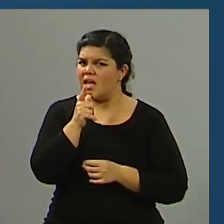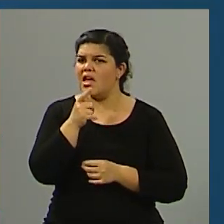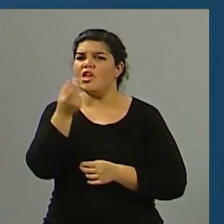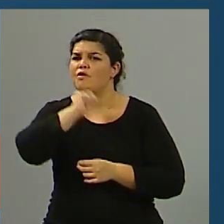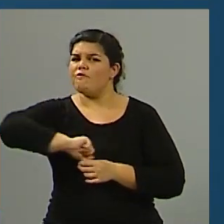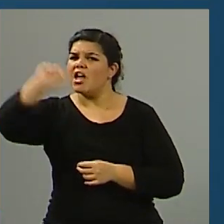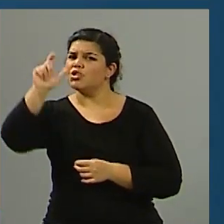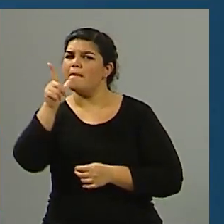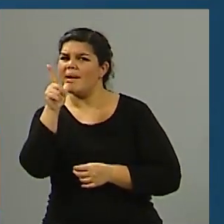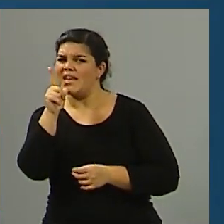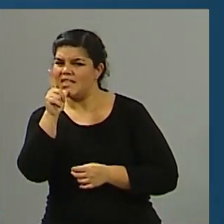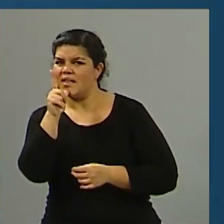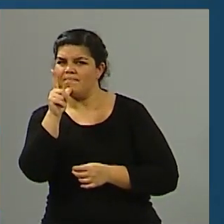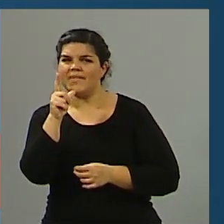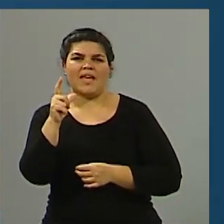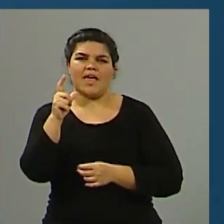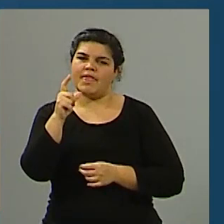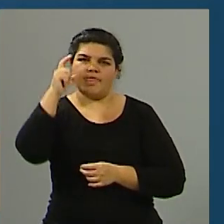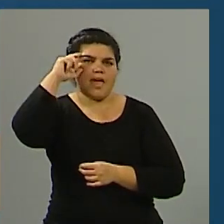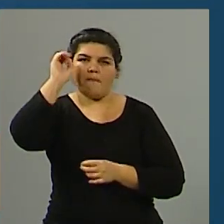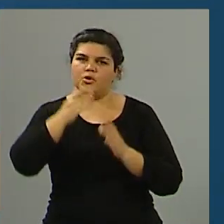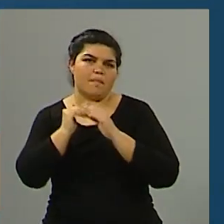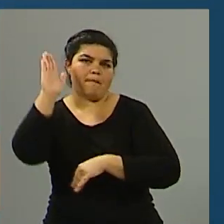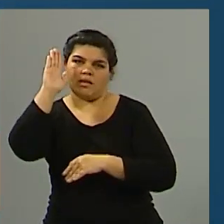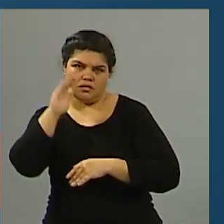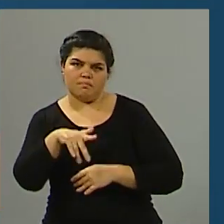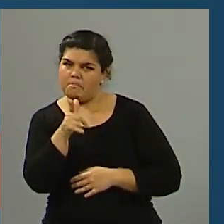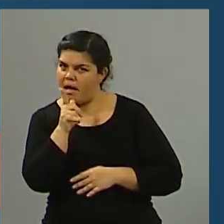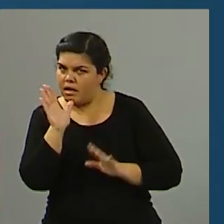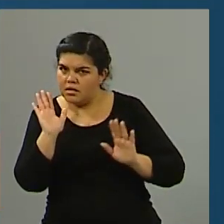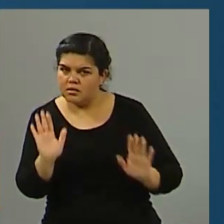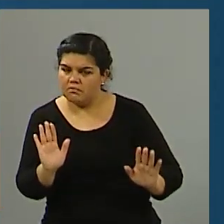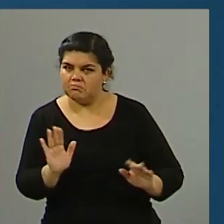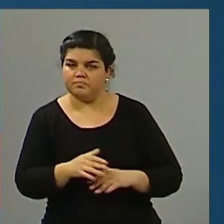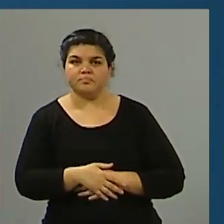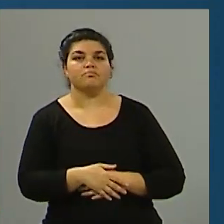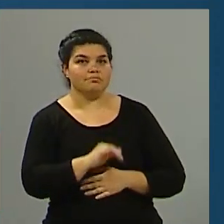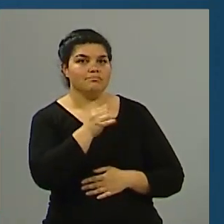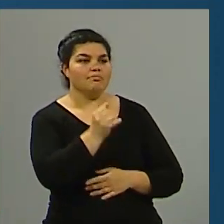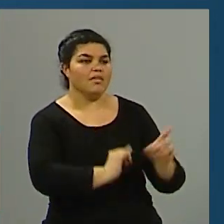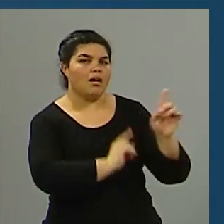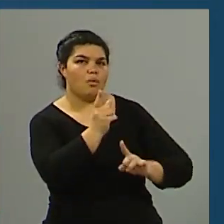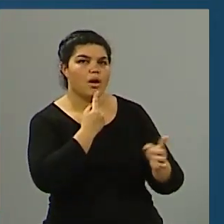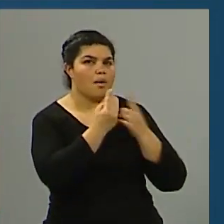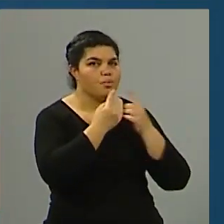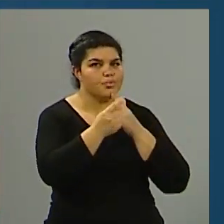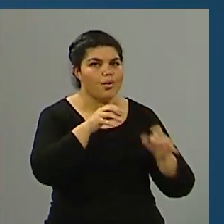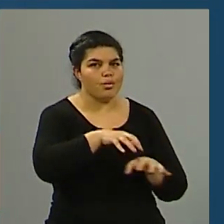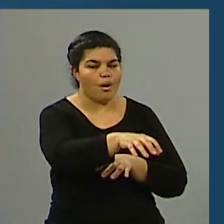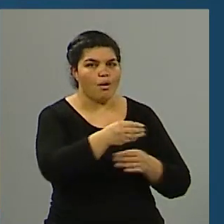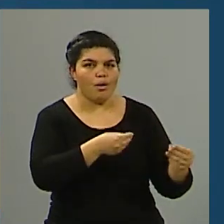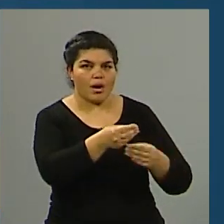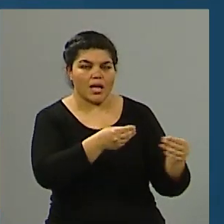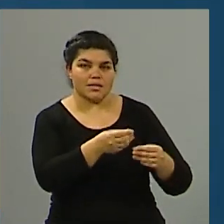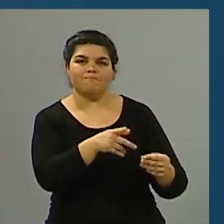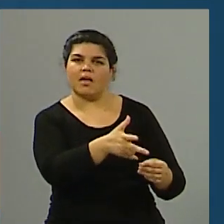que incluso en las últimas horas se conocían, algunas consultoras privadas hablaban de encima de un 11%, lo cual también pinta un